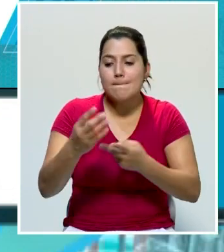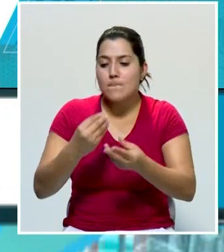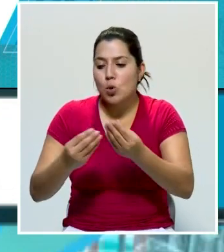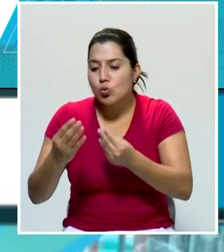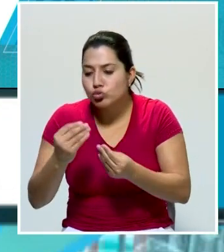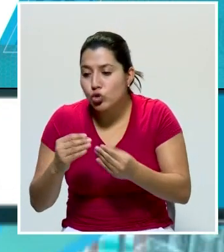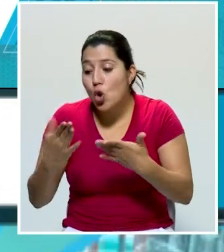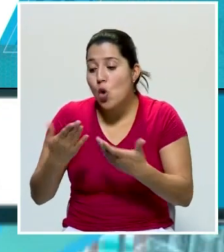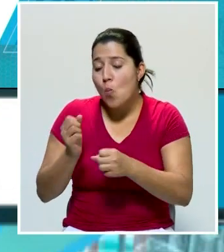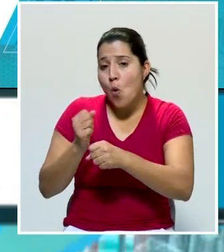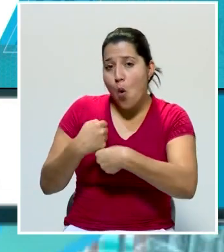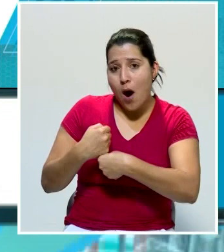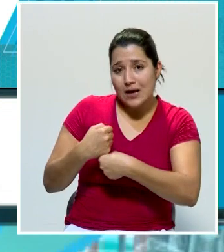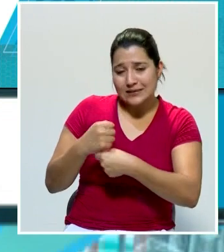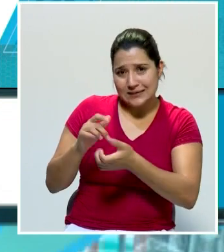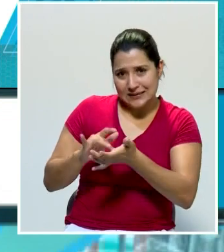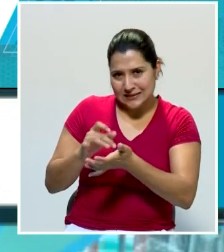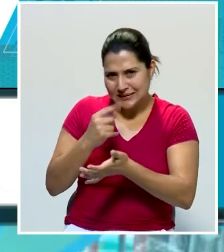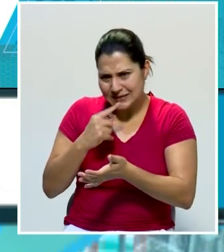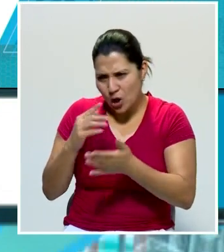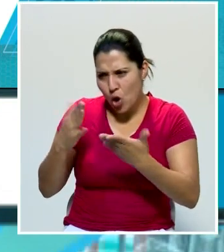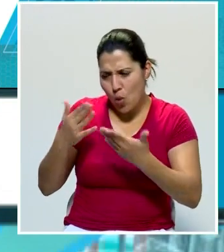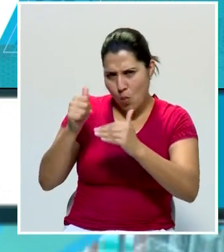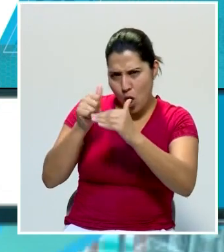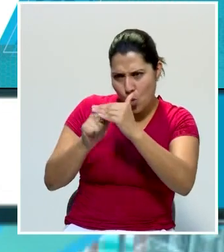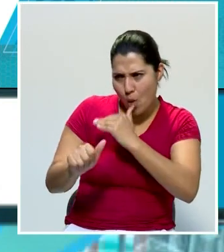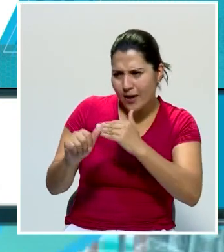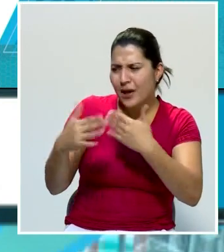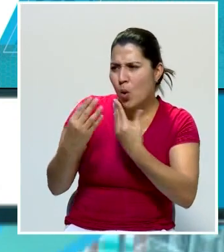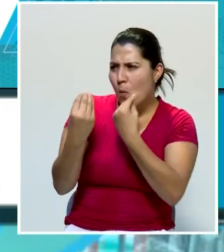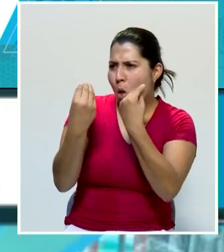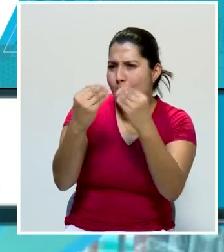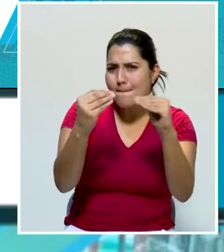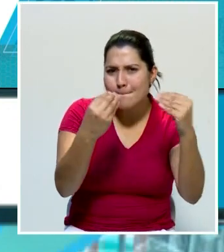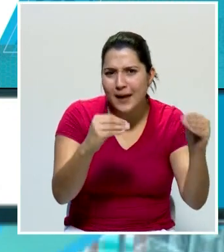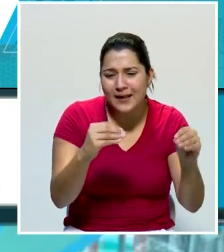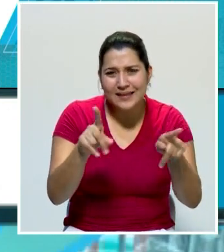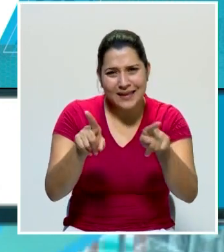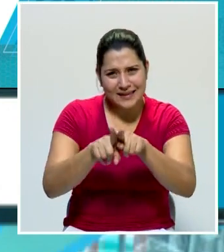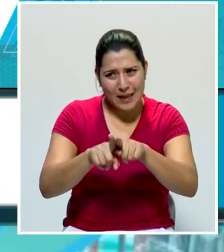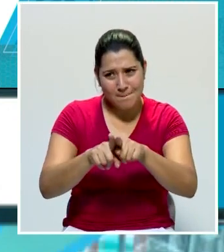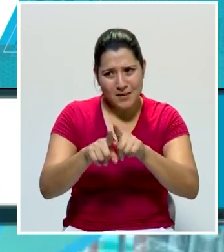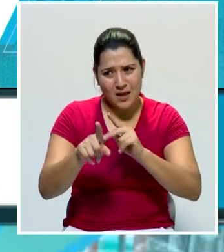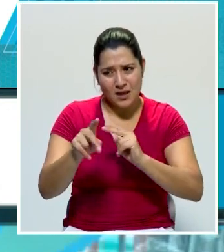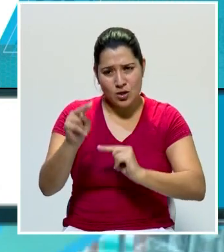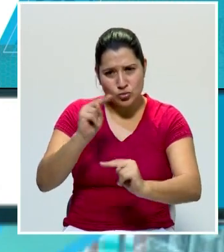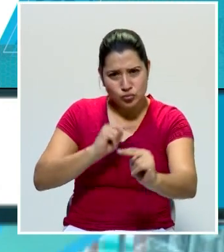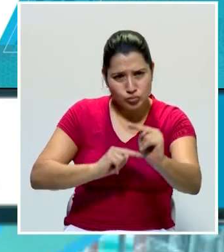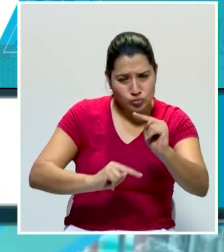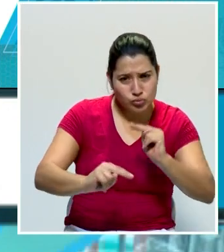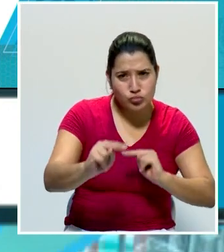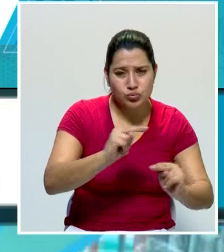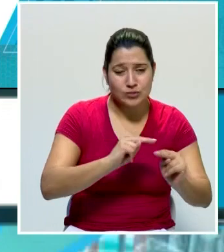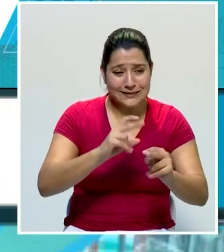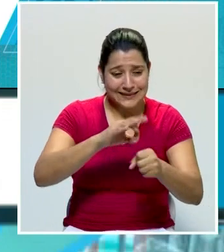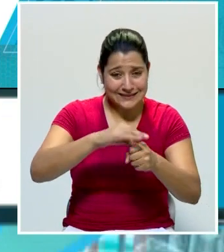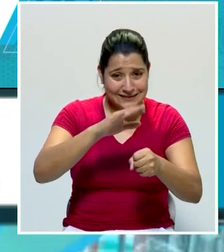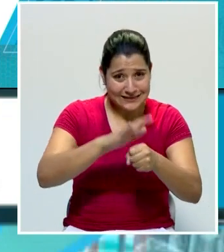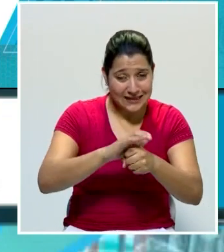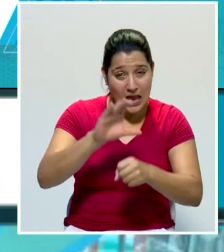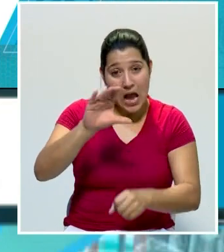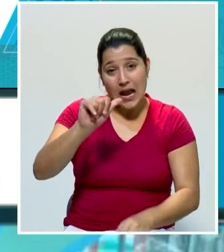elaboración, almacenamiento, distribución e industrialización de las plantas de cannabis y